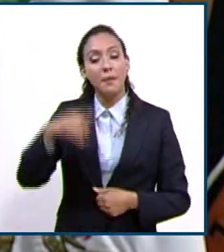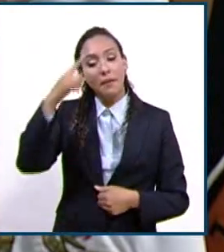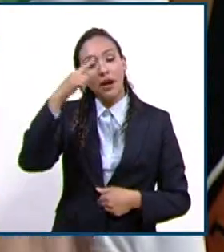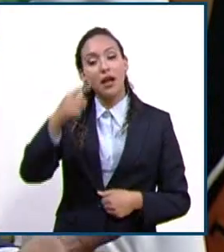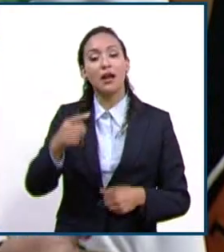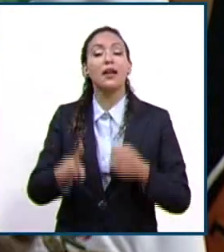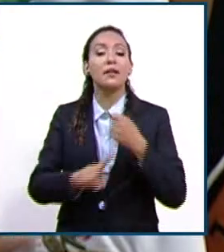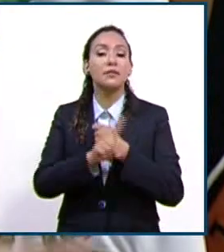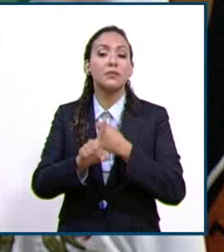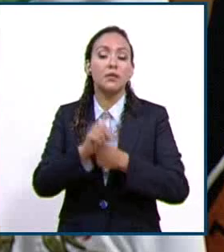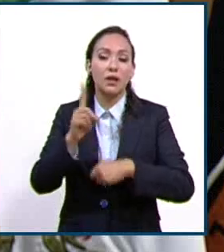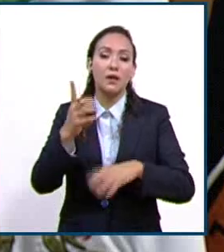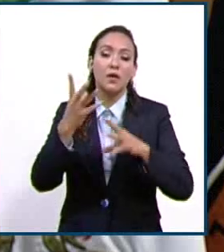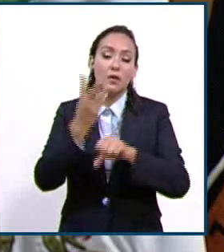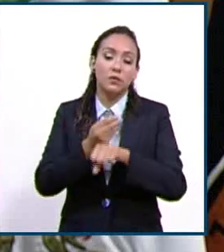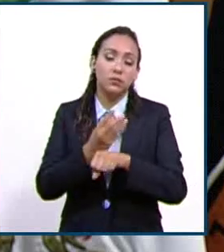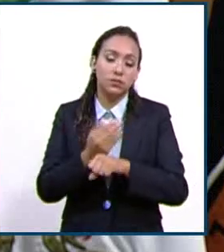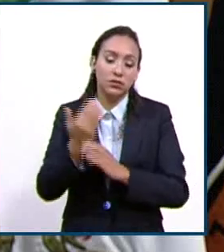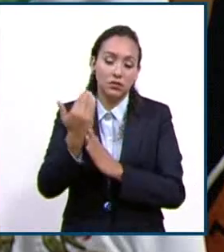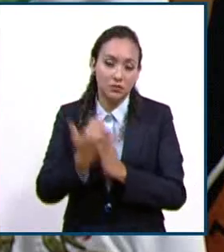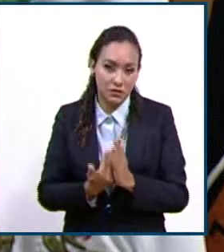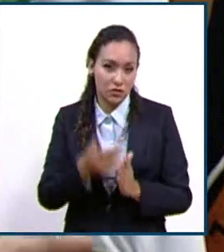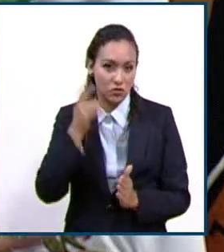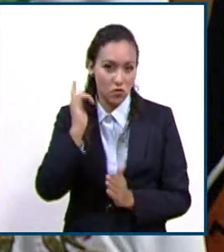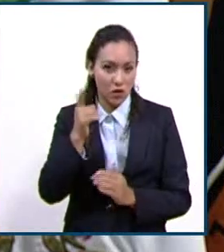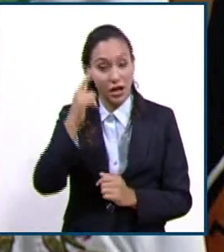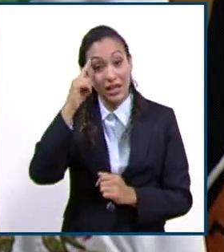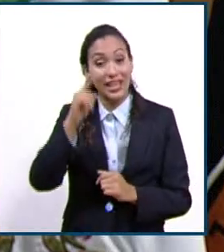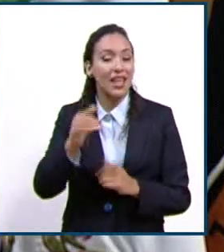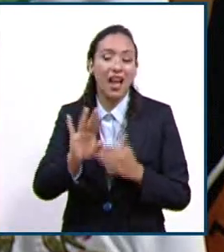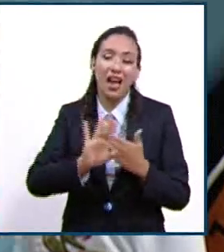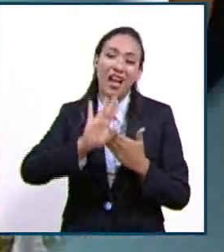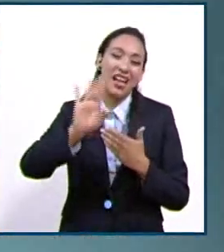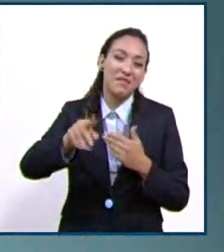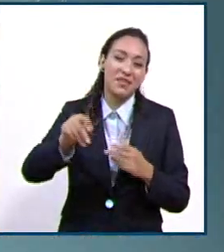de conflictos sin que tengan que llegar a los tribunales.